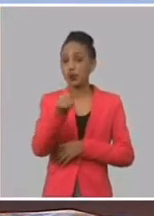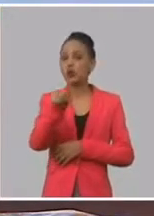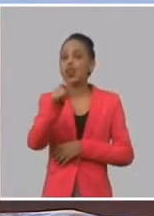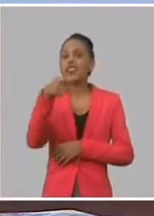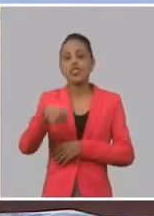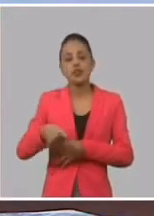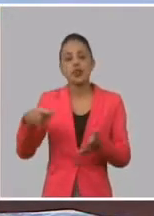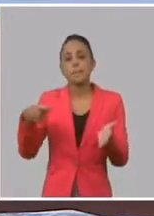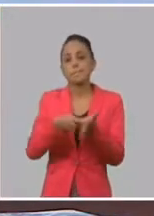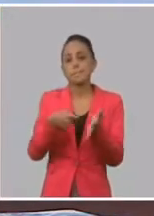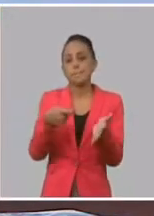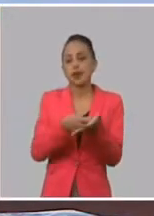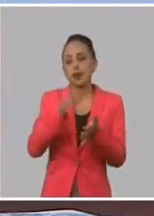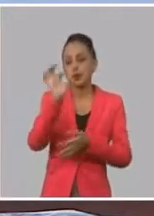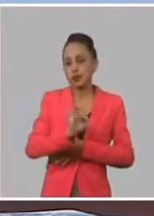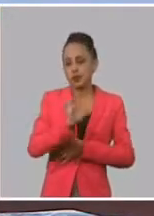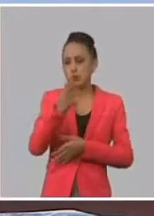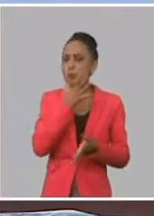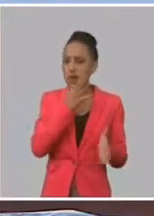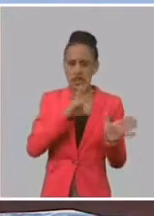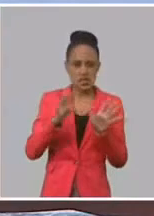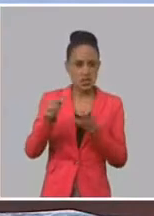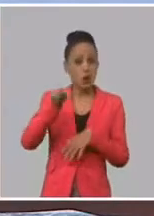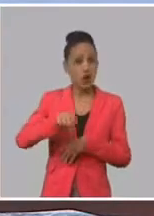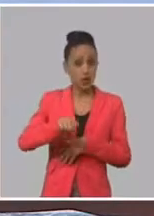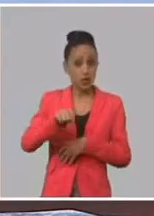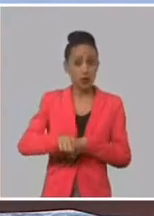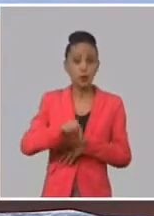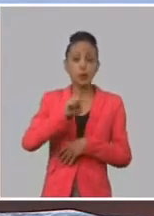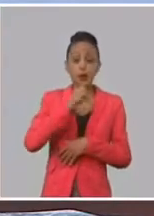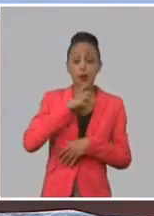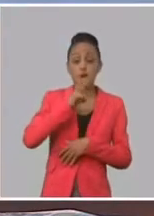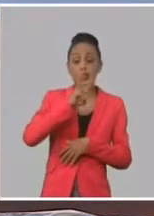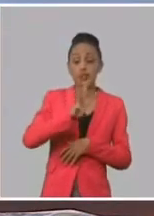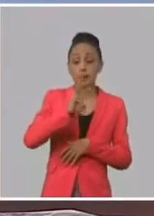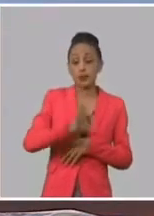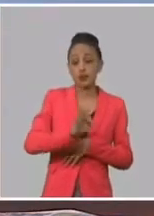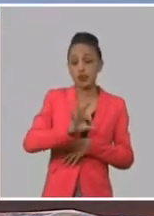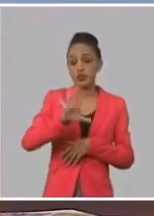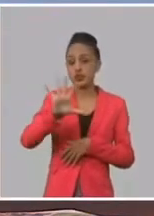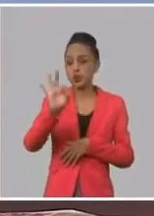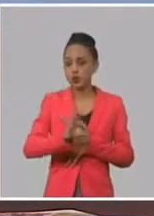personales en los porciento similares a los que se establecen hoy el 3 y el 5 pero con escalas diferentes